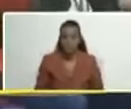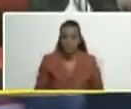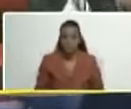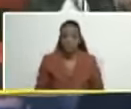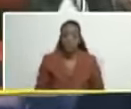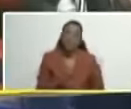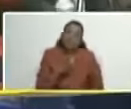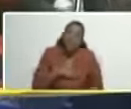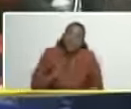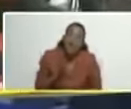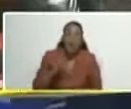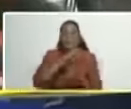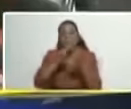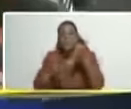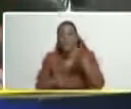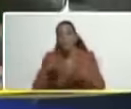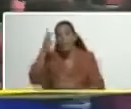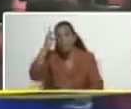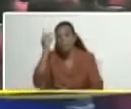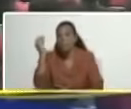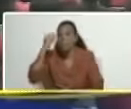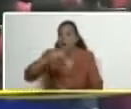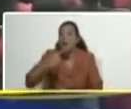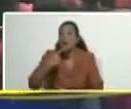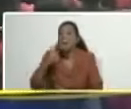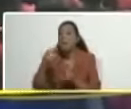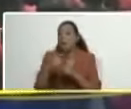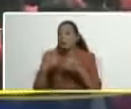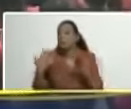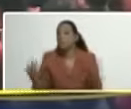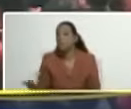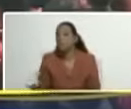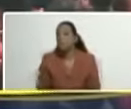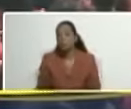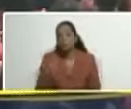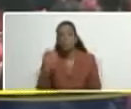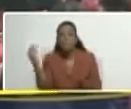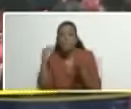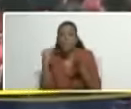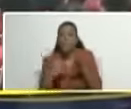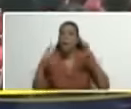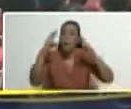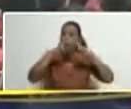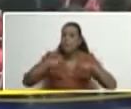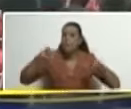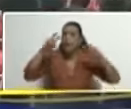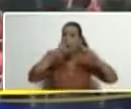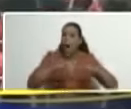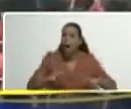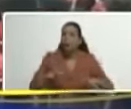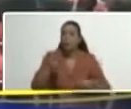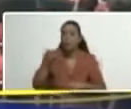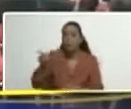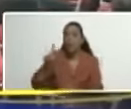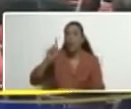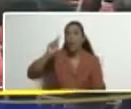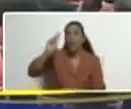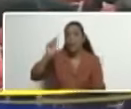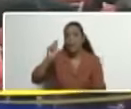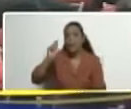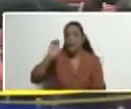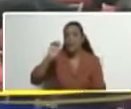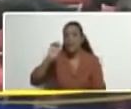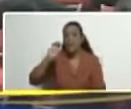Yo quisiera que la vicepresidenta me agregara sus elementos de análisis y Tellechea, antes de